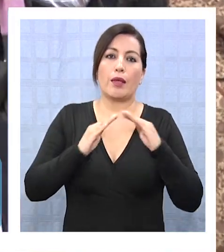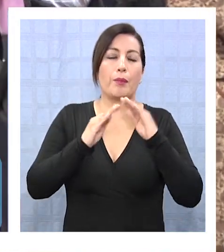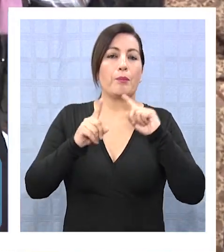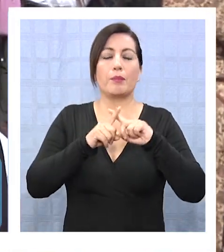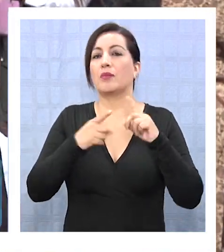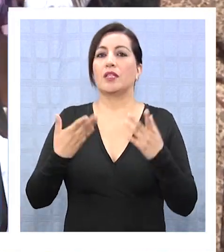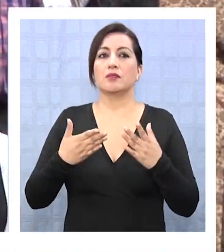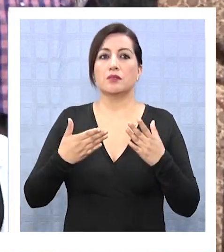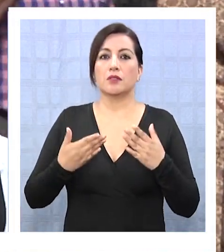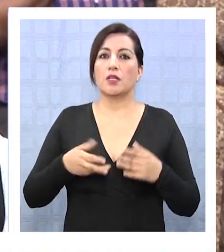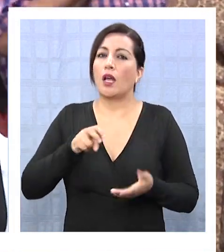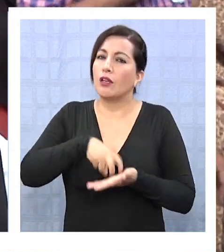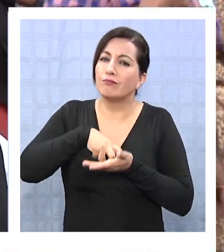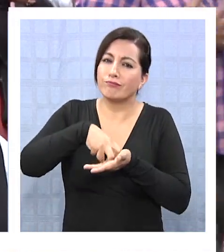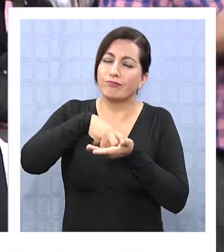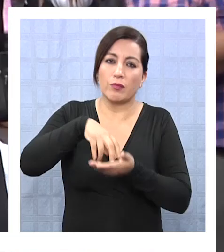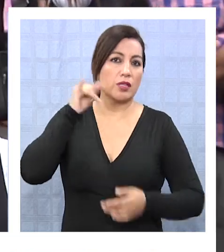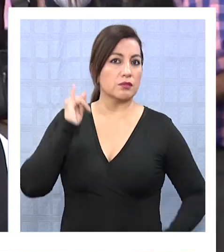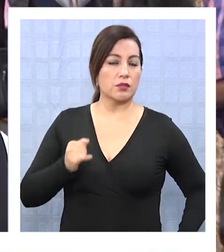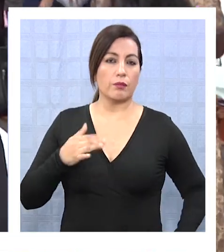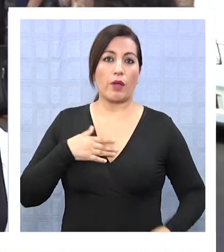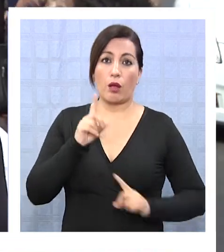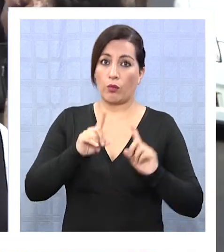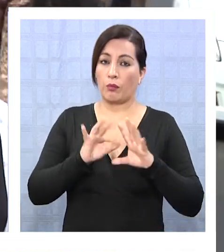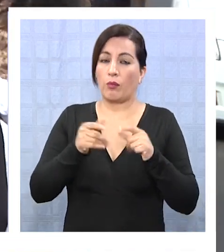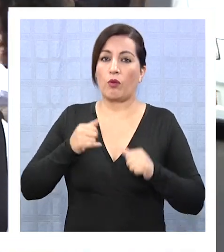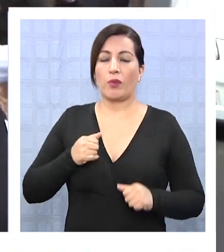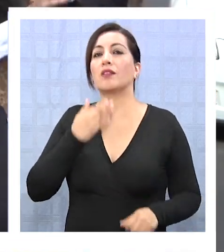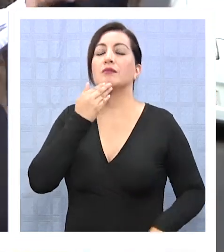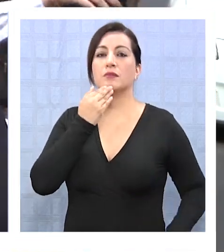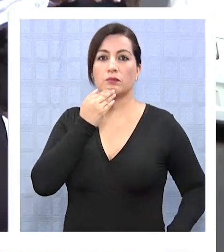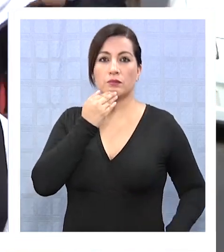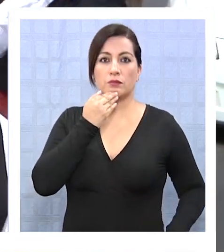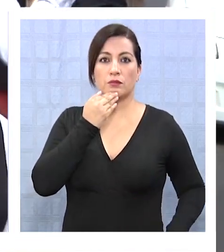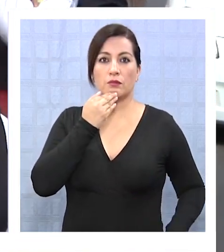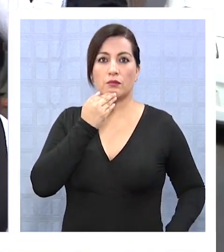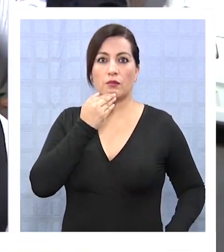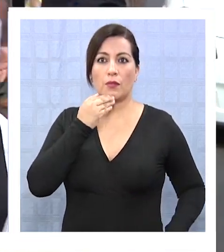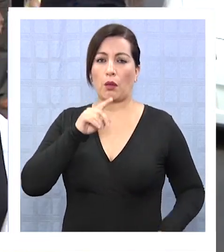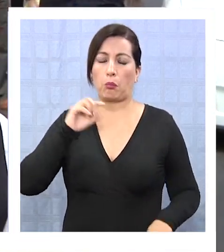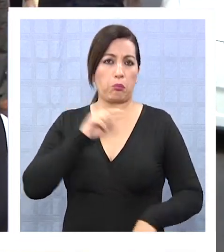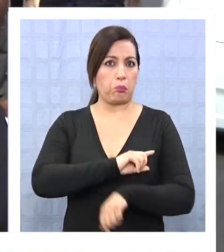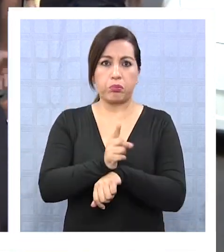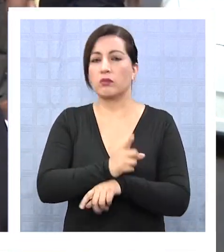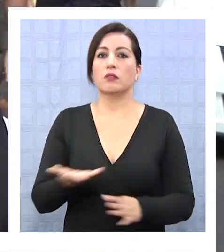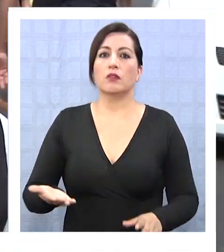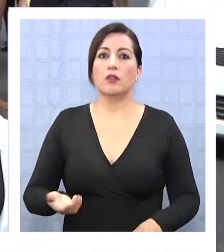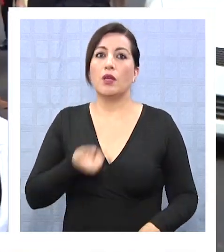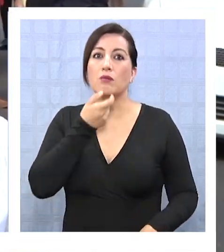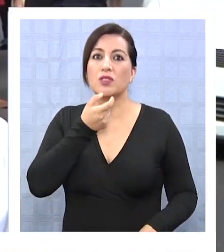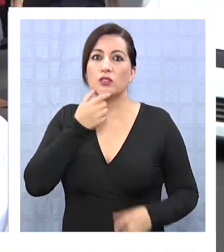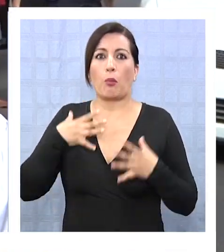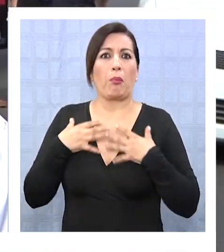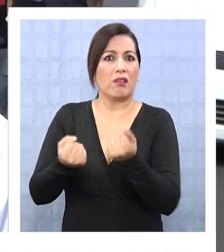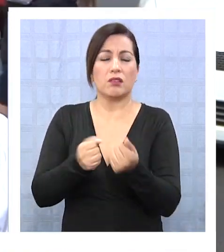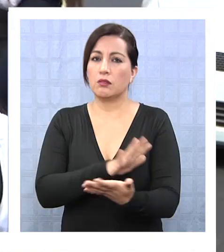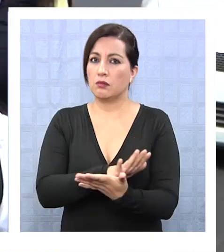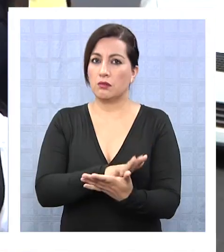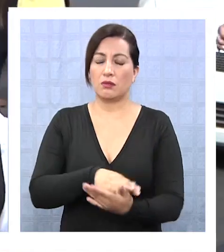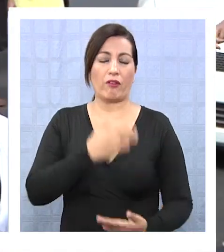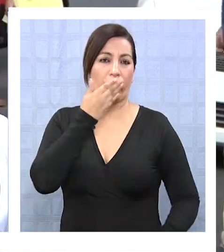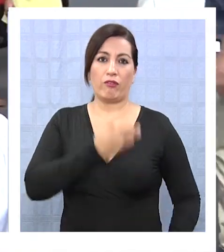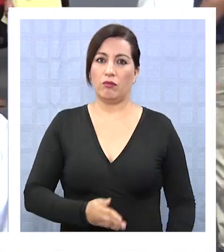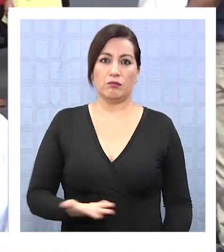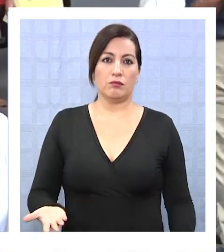que misa del alba, siempre estando ahí y varias de mis compañeras también. Y que de la noche a la mañana lo quiten por una humorada, fue